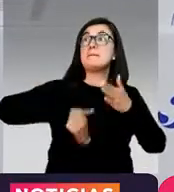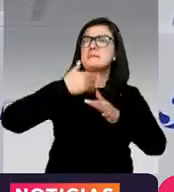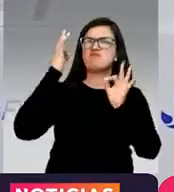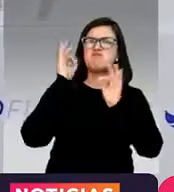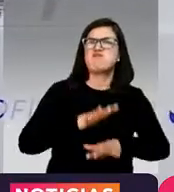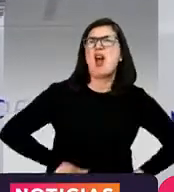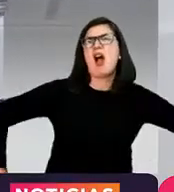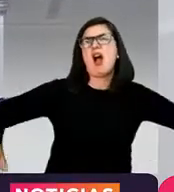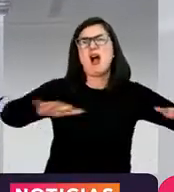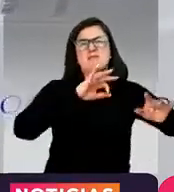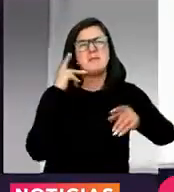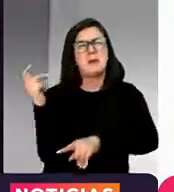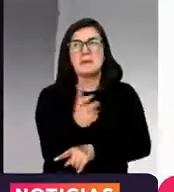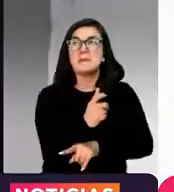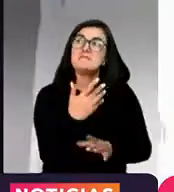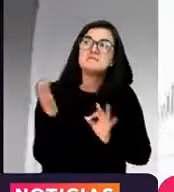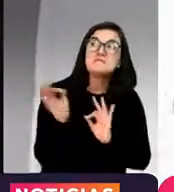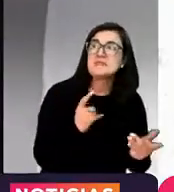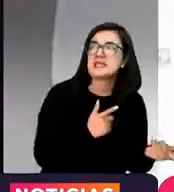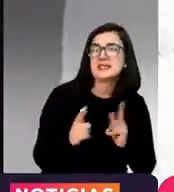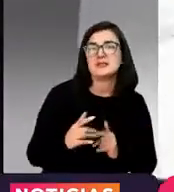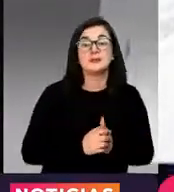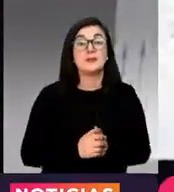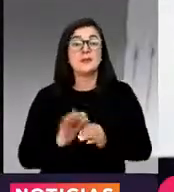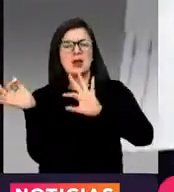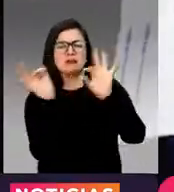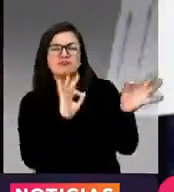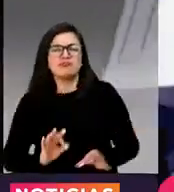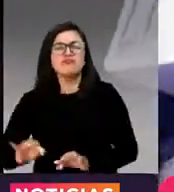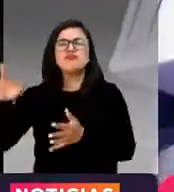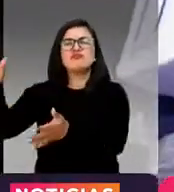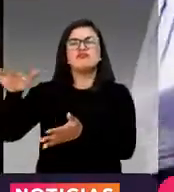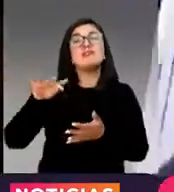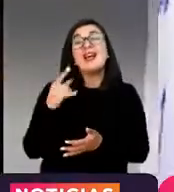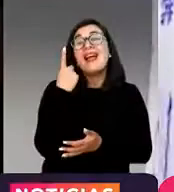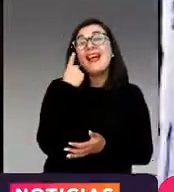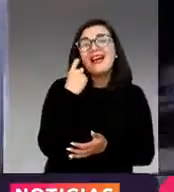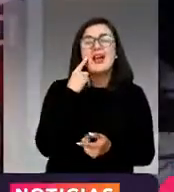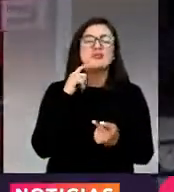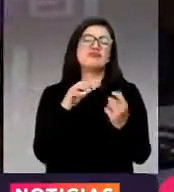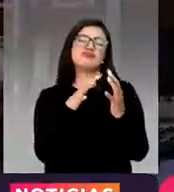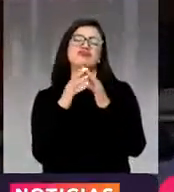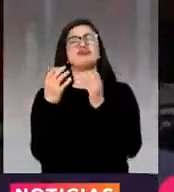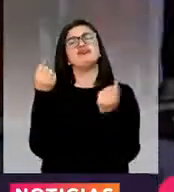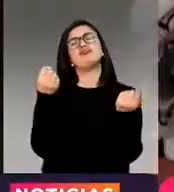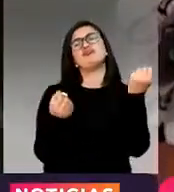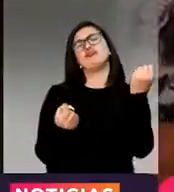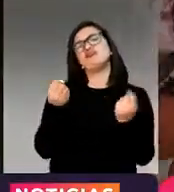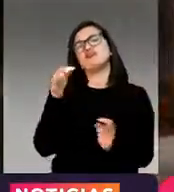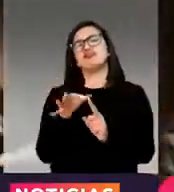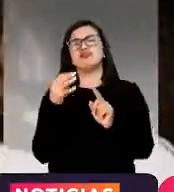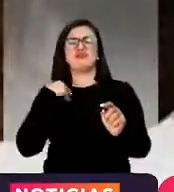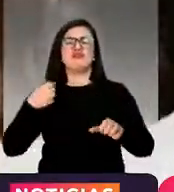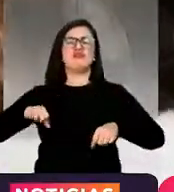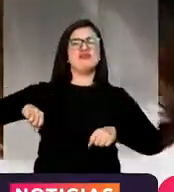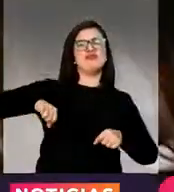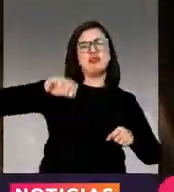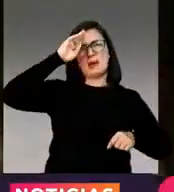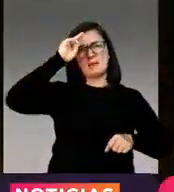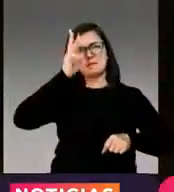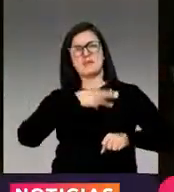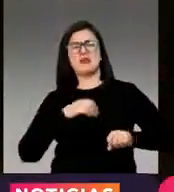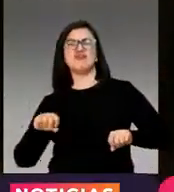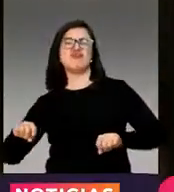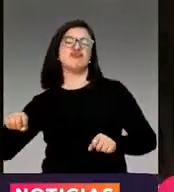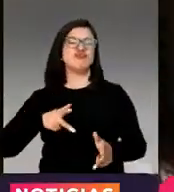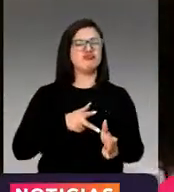los municipios del departamento. La logística de entrega se realizó ayer con vehículos de la gobernación y escoltas de las fuerzas militares para garantizar